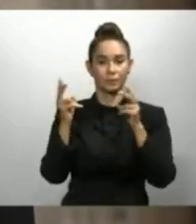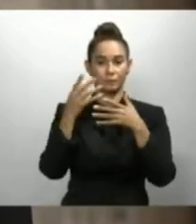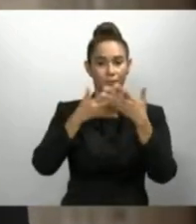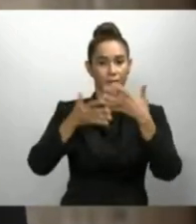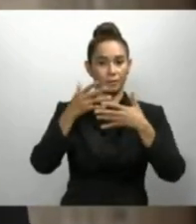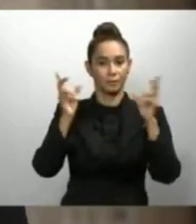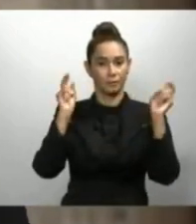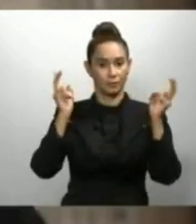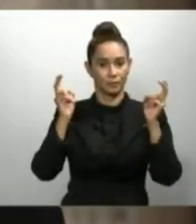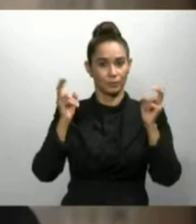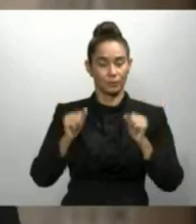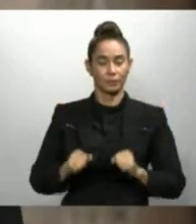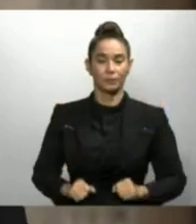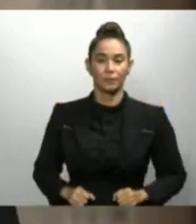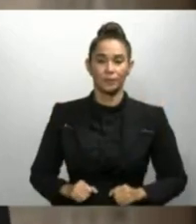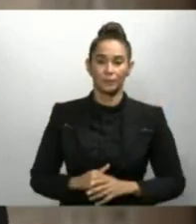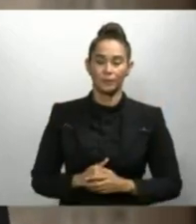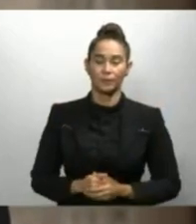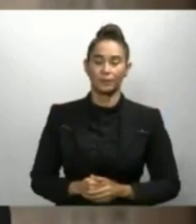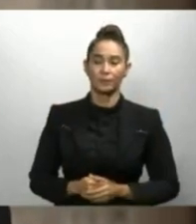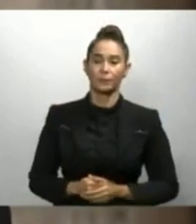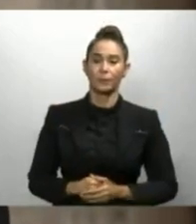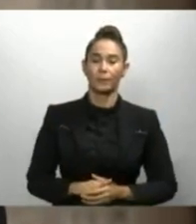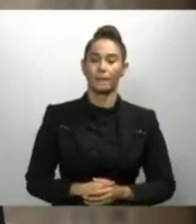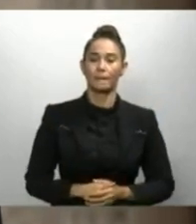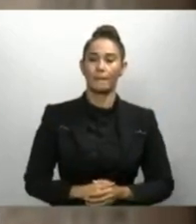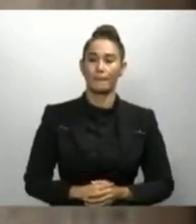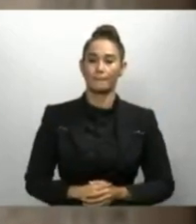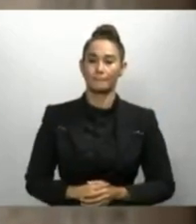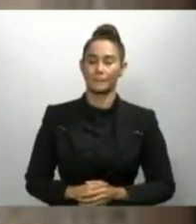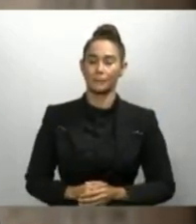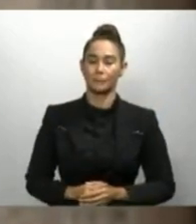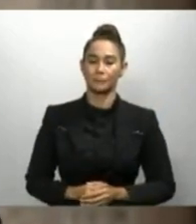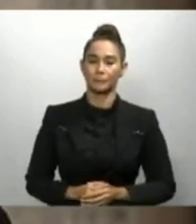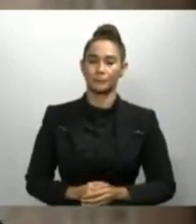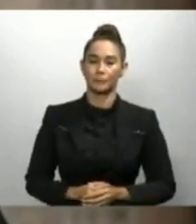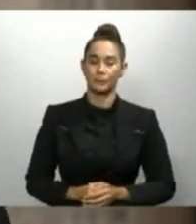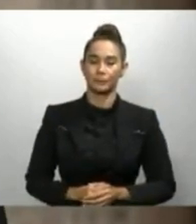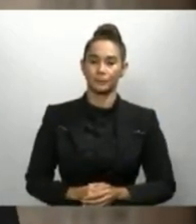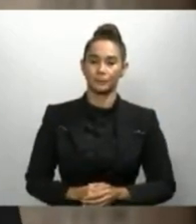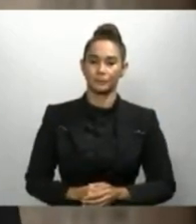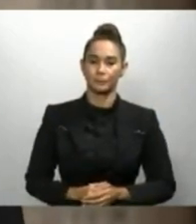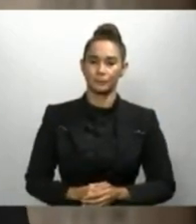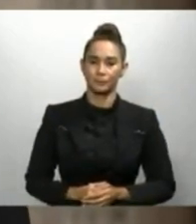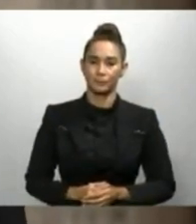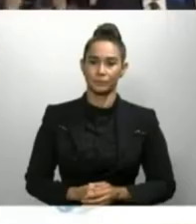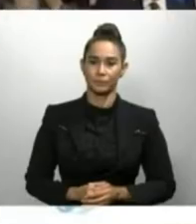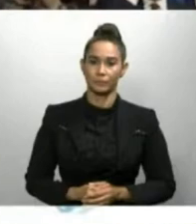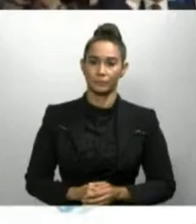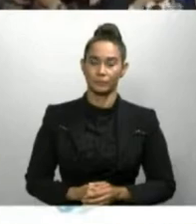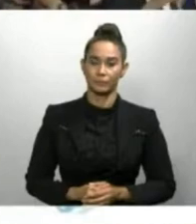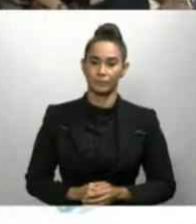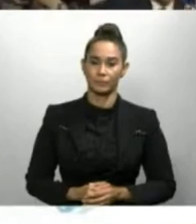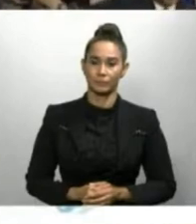ha presentado. Adelante, por favor. Saludos, buenos días. No está